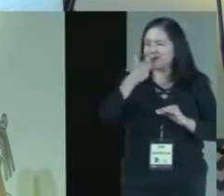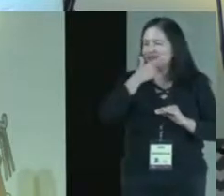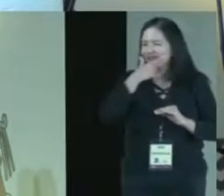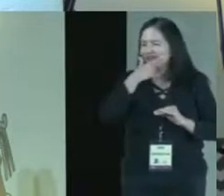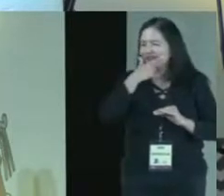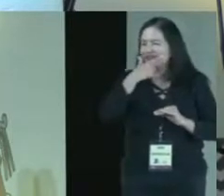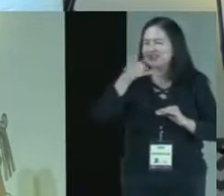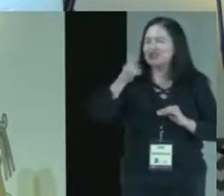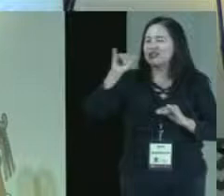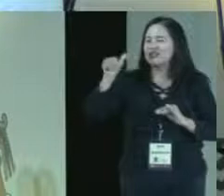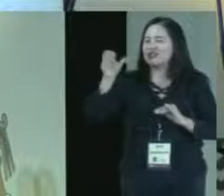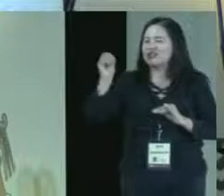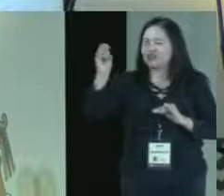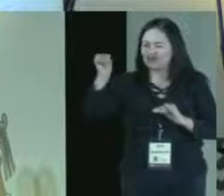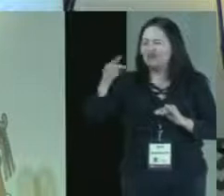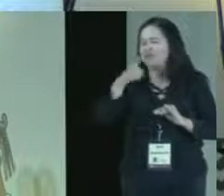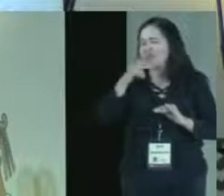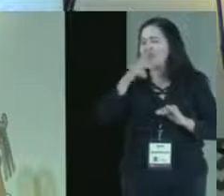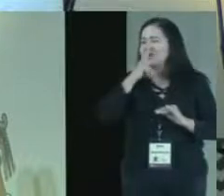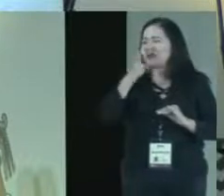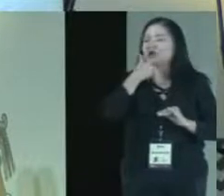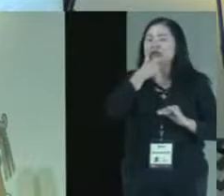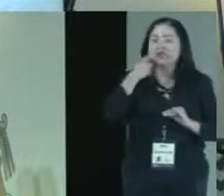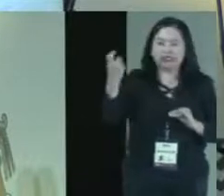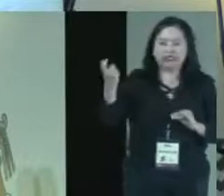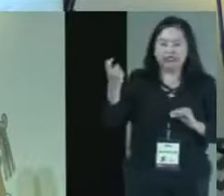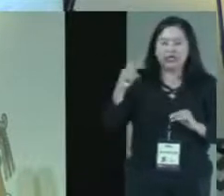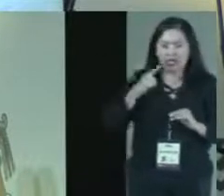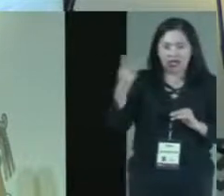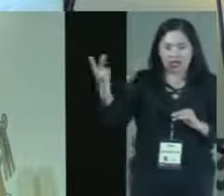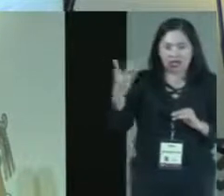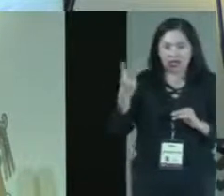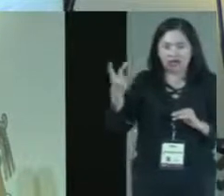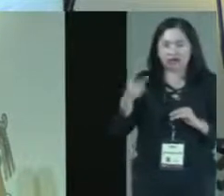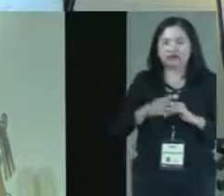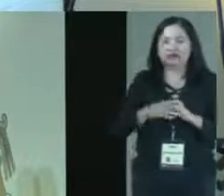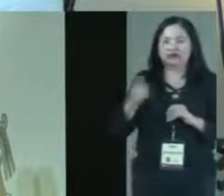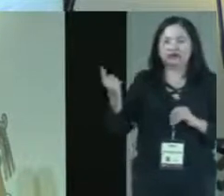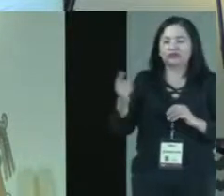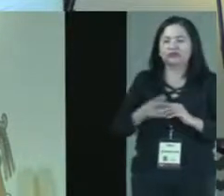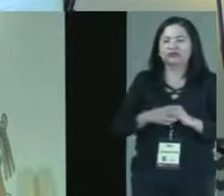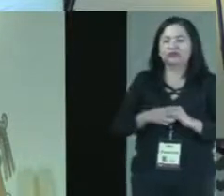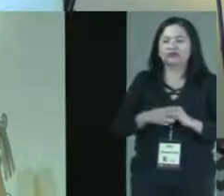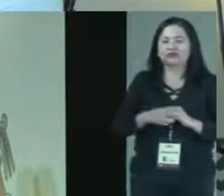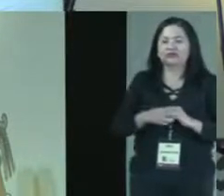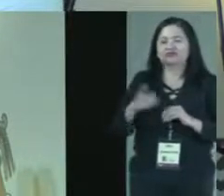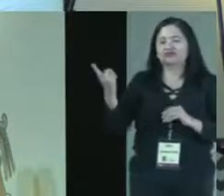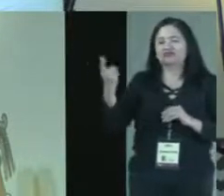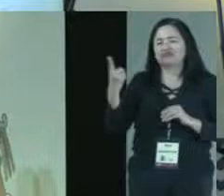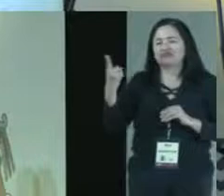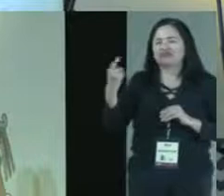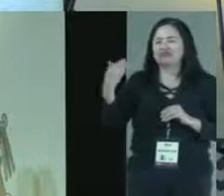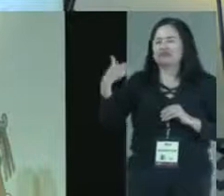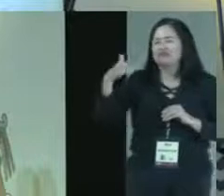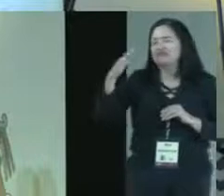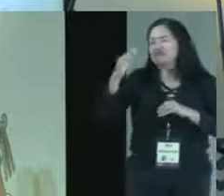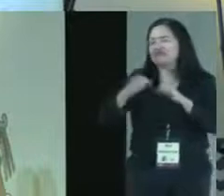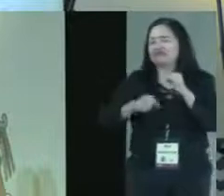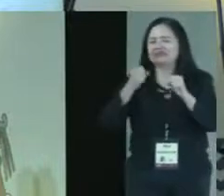y John Womack Jr. Entonces, eran los referentes y frente a ellos tardaron años